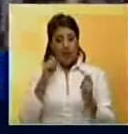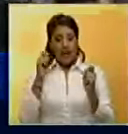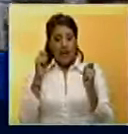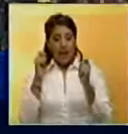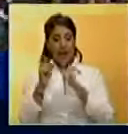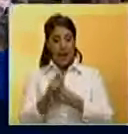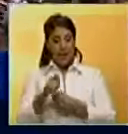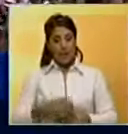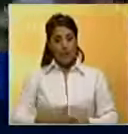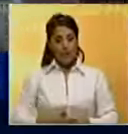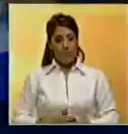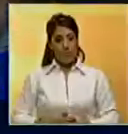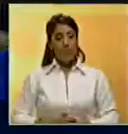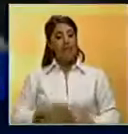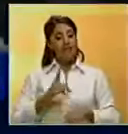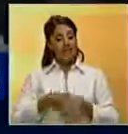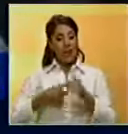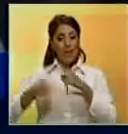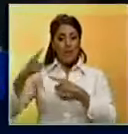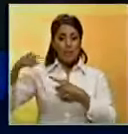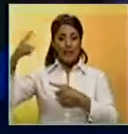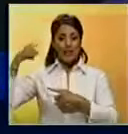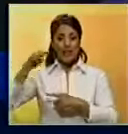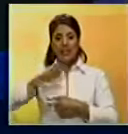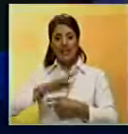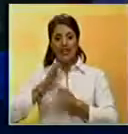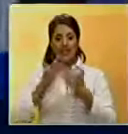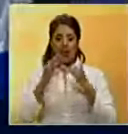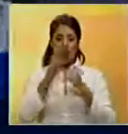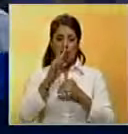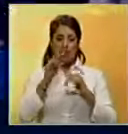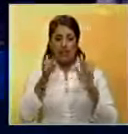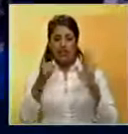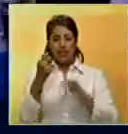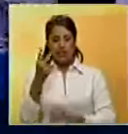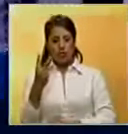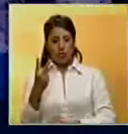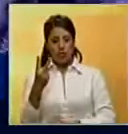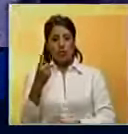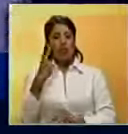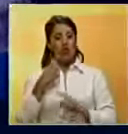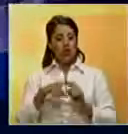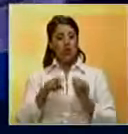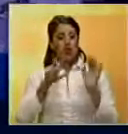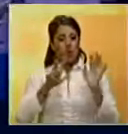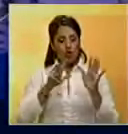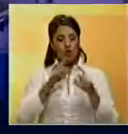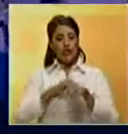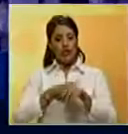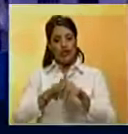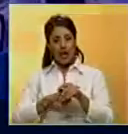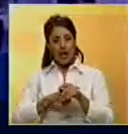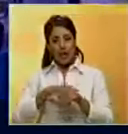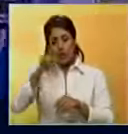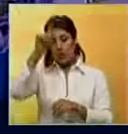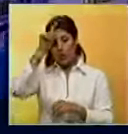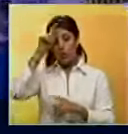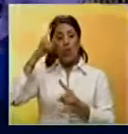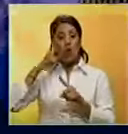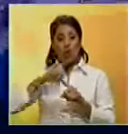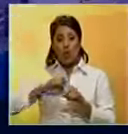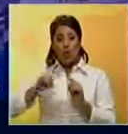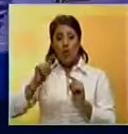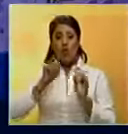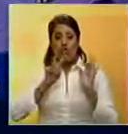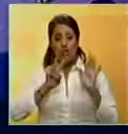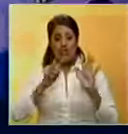receptor Josmil Pinto. En la temporada pasada, Carrera terminó con promedio de 262 y jugó 8 temporadas con los turcos, mientras que Pinto dejó veraje